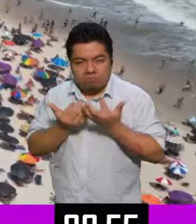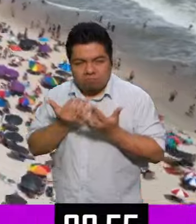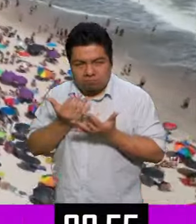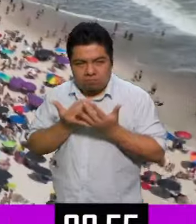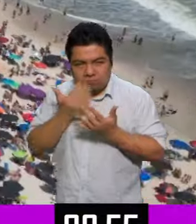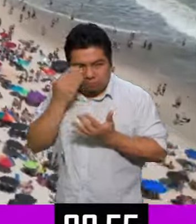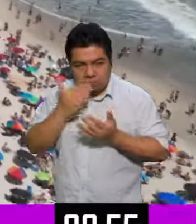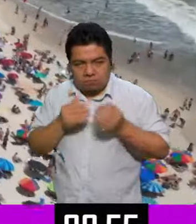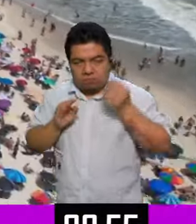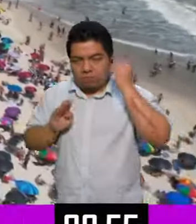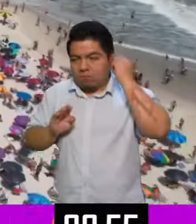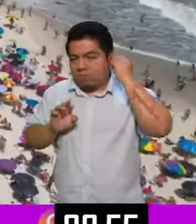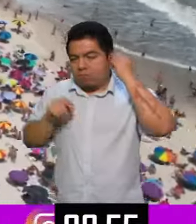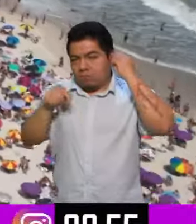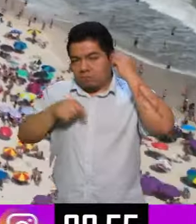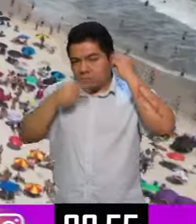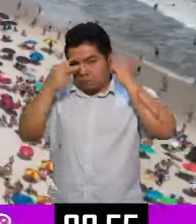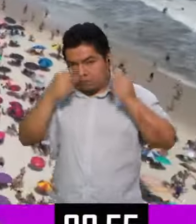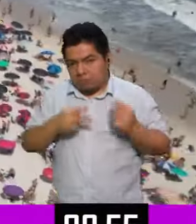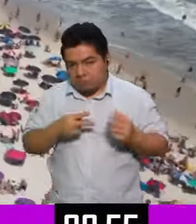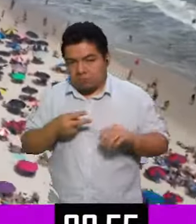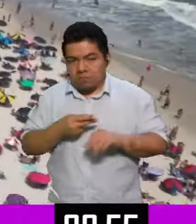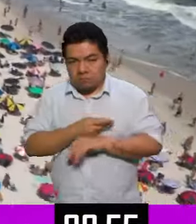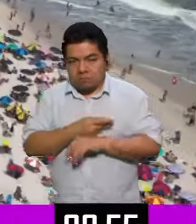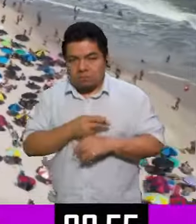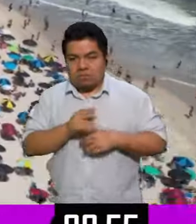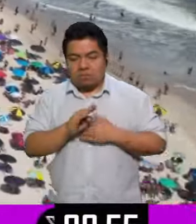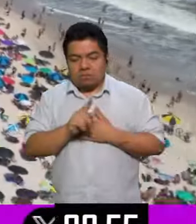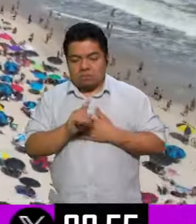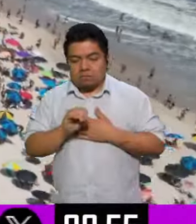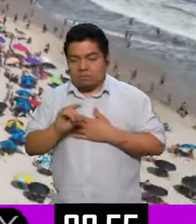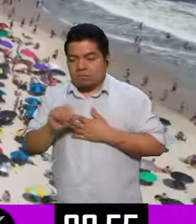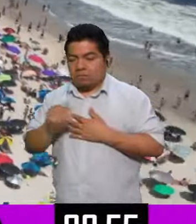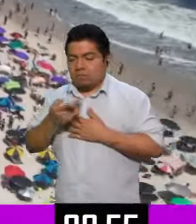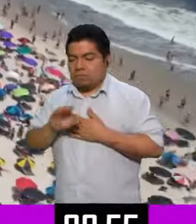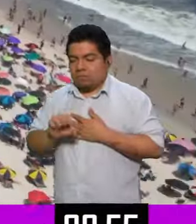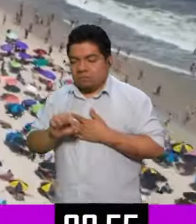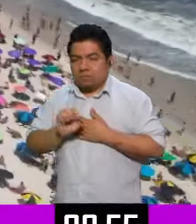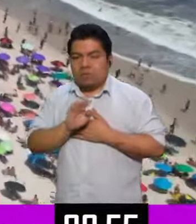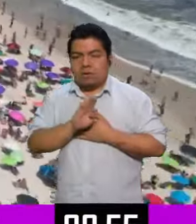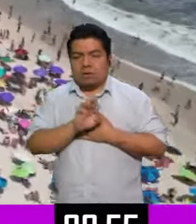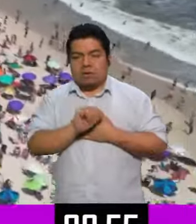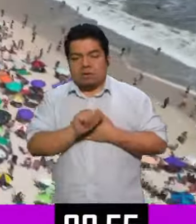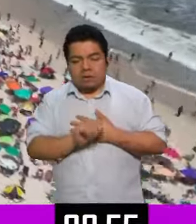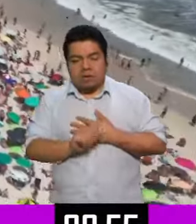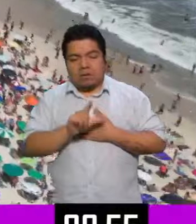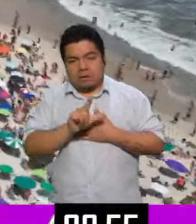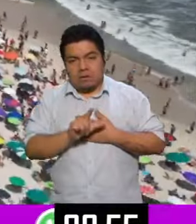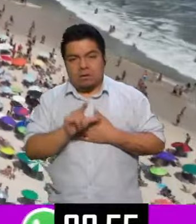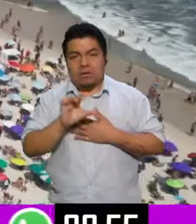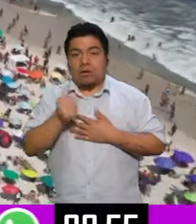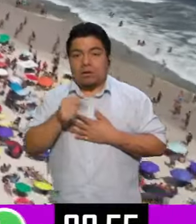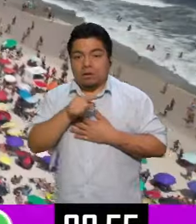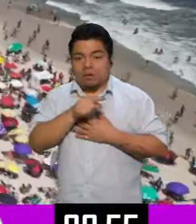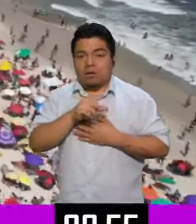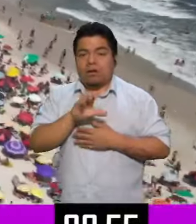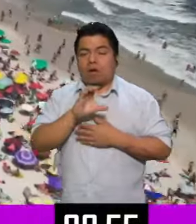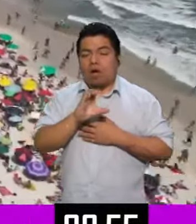incendiado. En México lo que sucede es que le decimos palo Campeche, por eso es Brasil, ¿no?